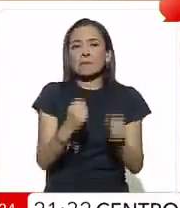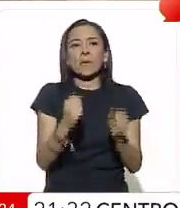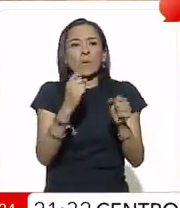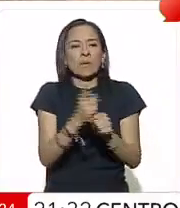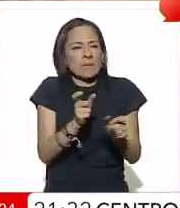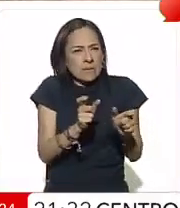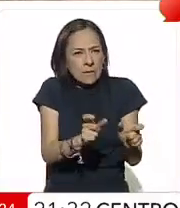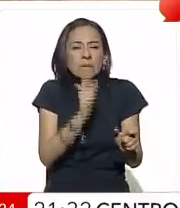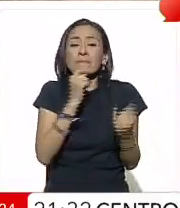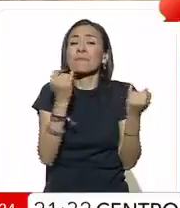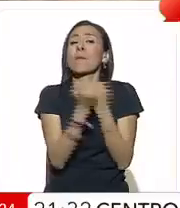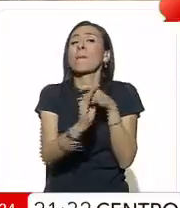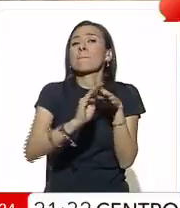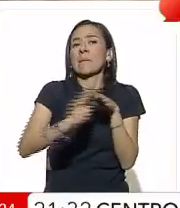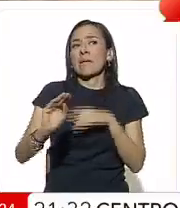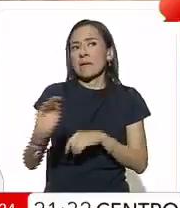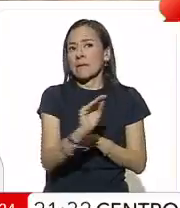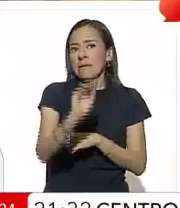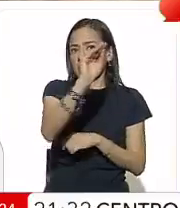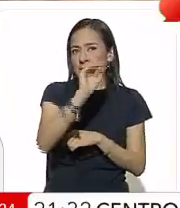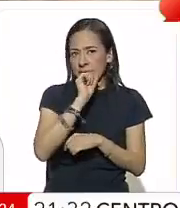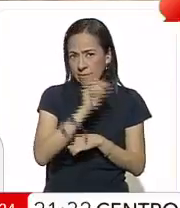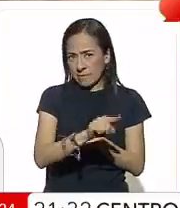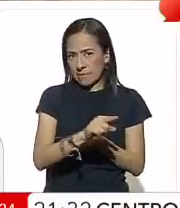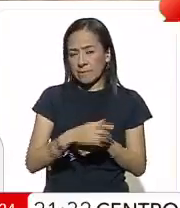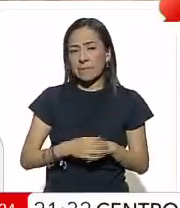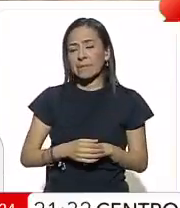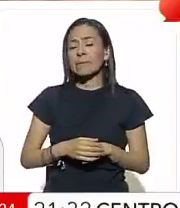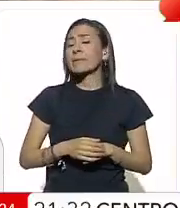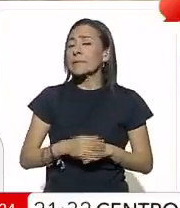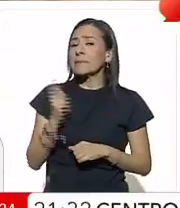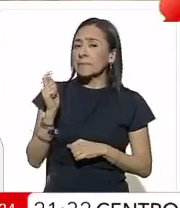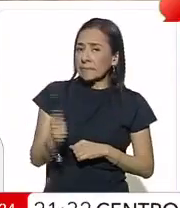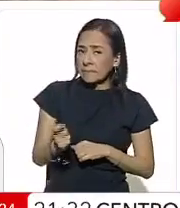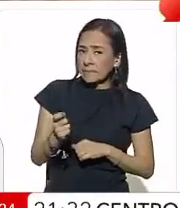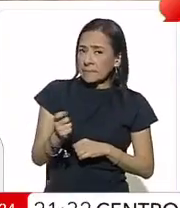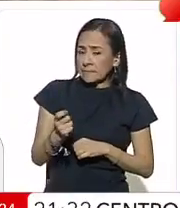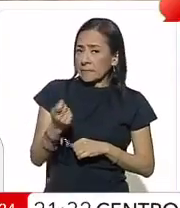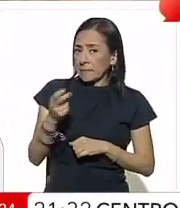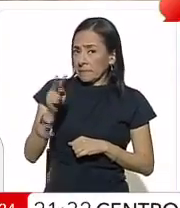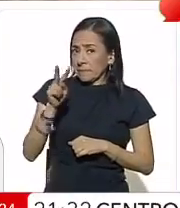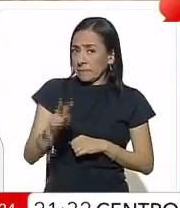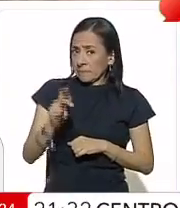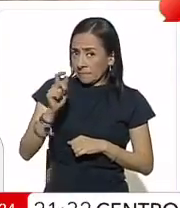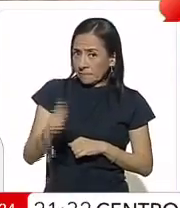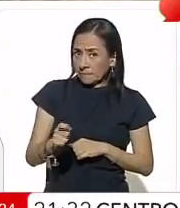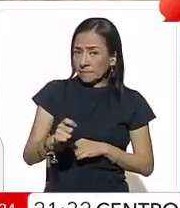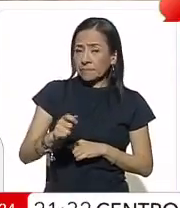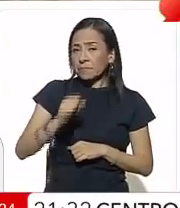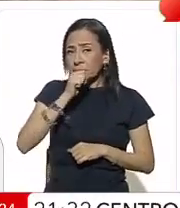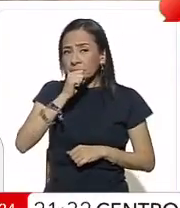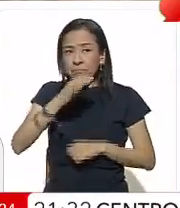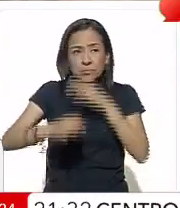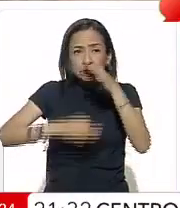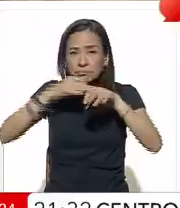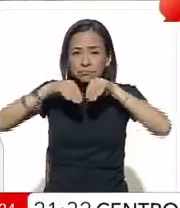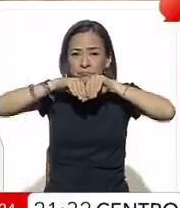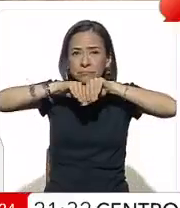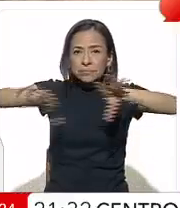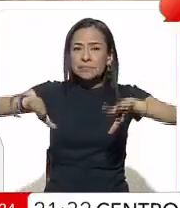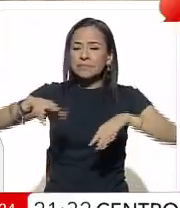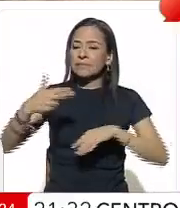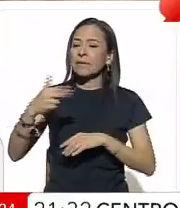migración. Hay una alineación muy clara con un lado de la campaña, con la campaña